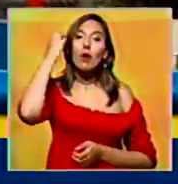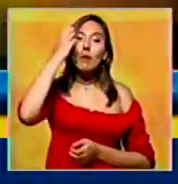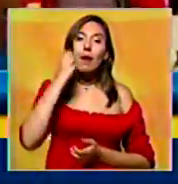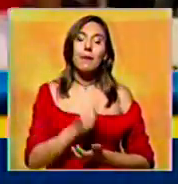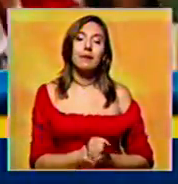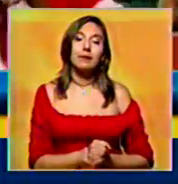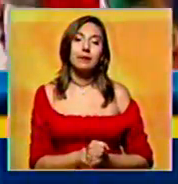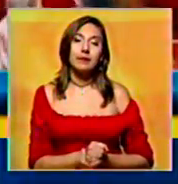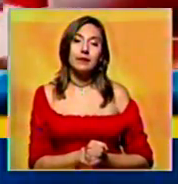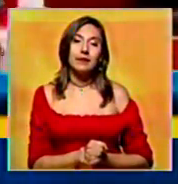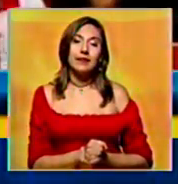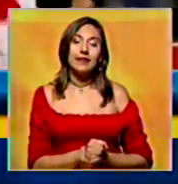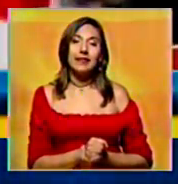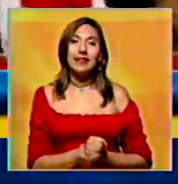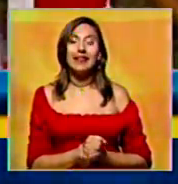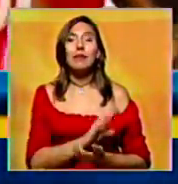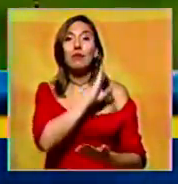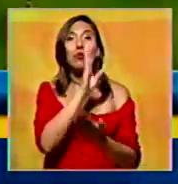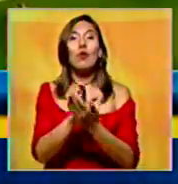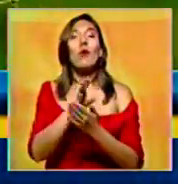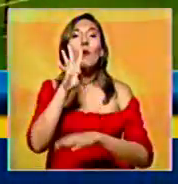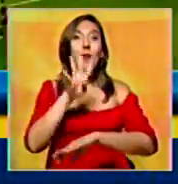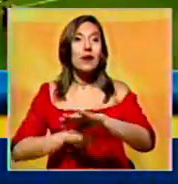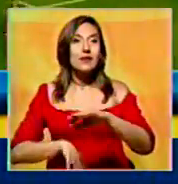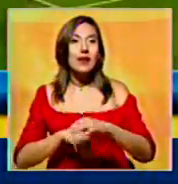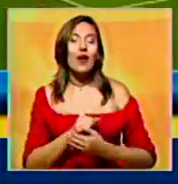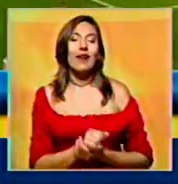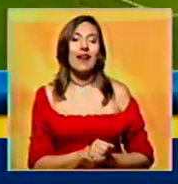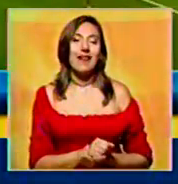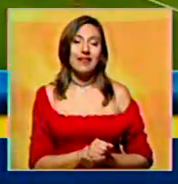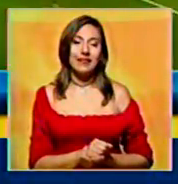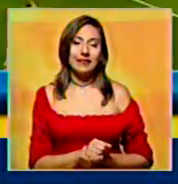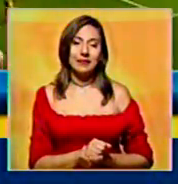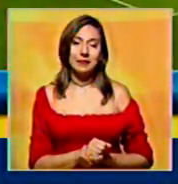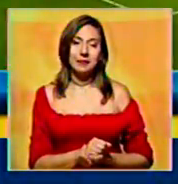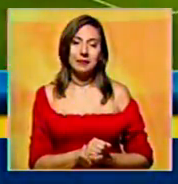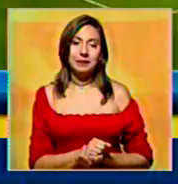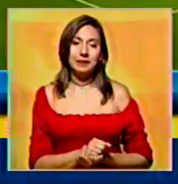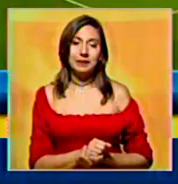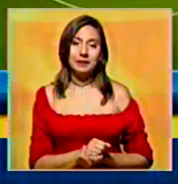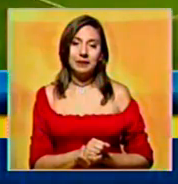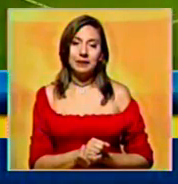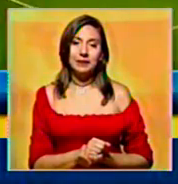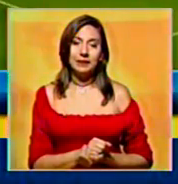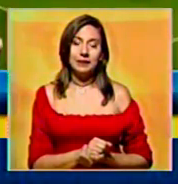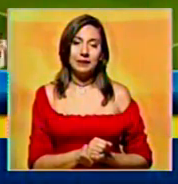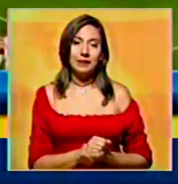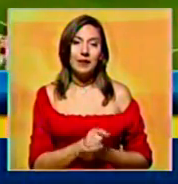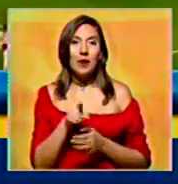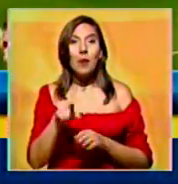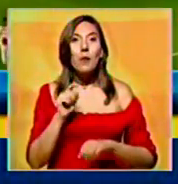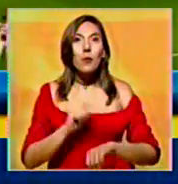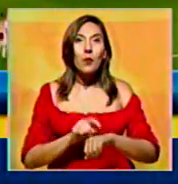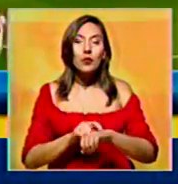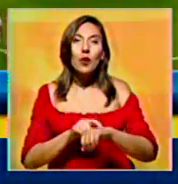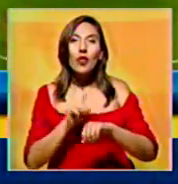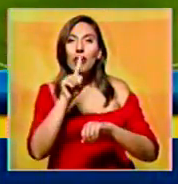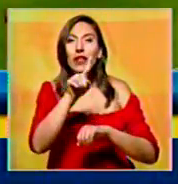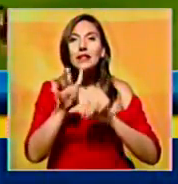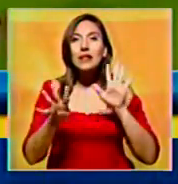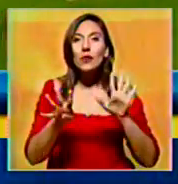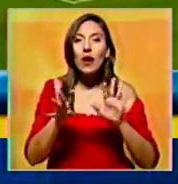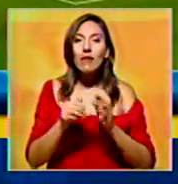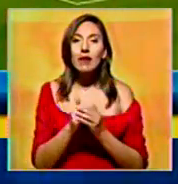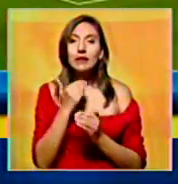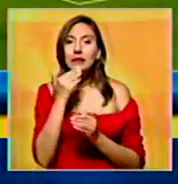Club Barcelona 2-1 en la quinta fecha de la fase de grupos de la Liga de Campeones. Tualini Cerere marcó al minuto 19 y Dani Olmo a